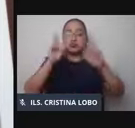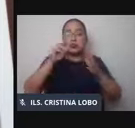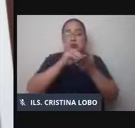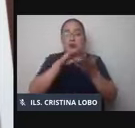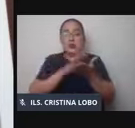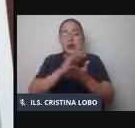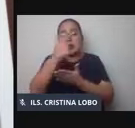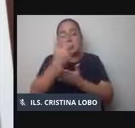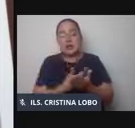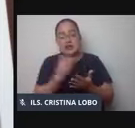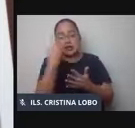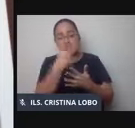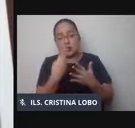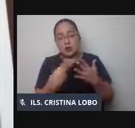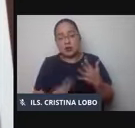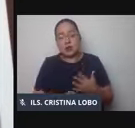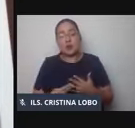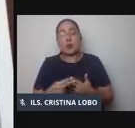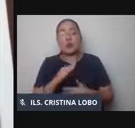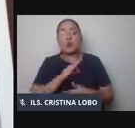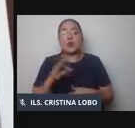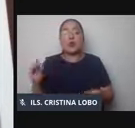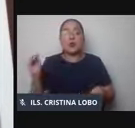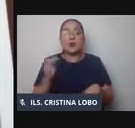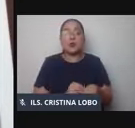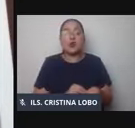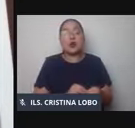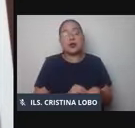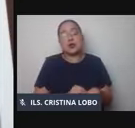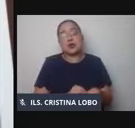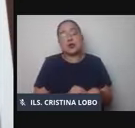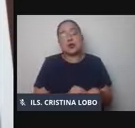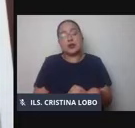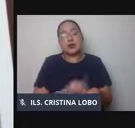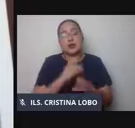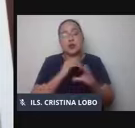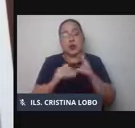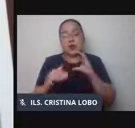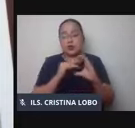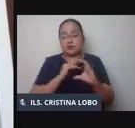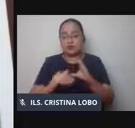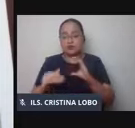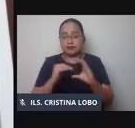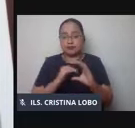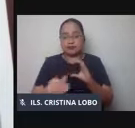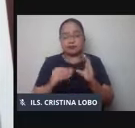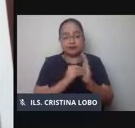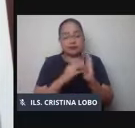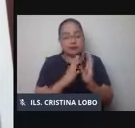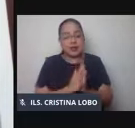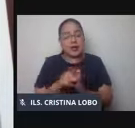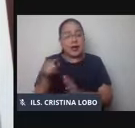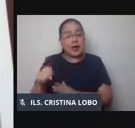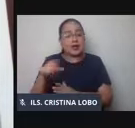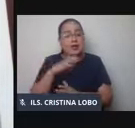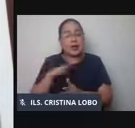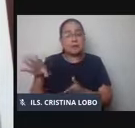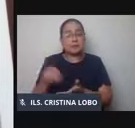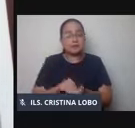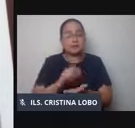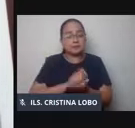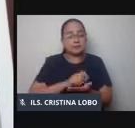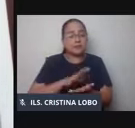pueda avisar, pónganme su correo electrónico que aquí producción va a estar atenta a tomar los datos de